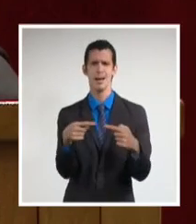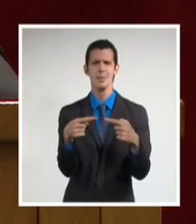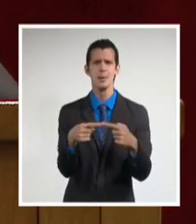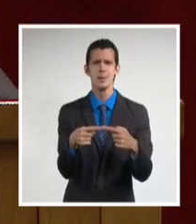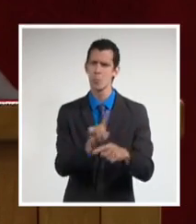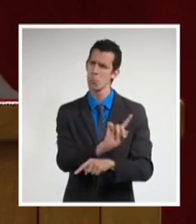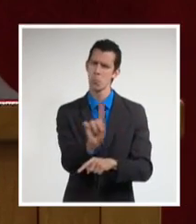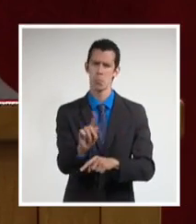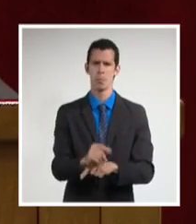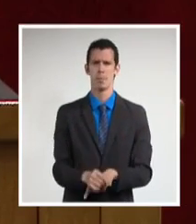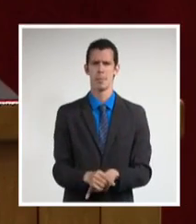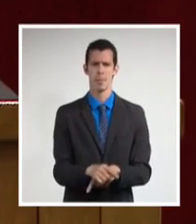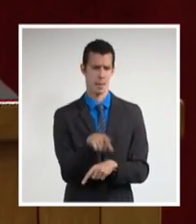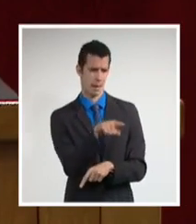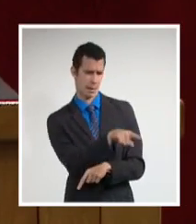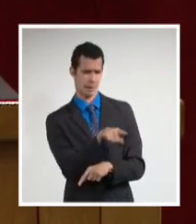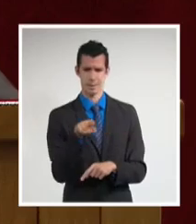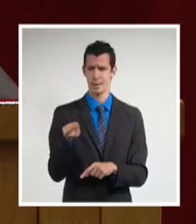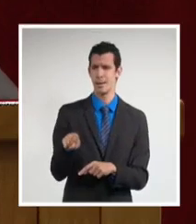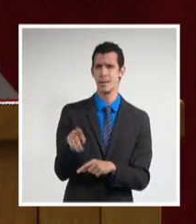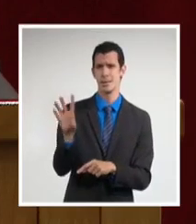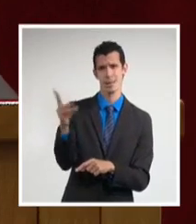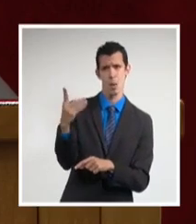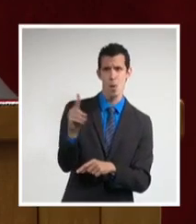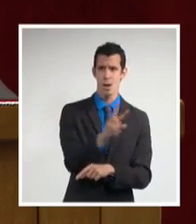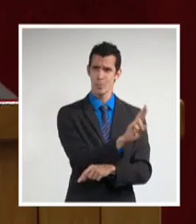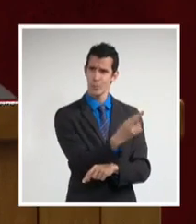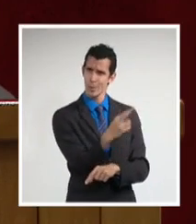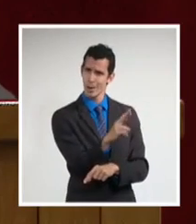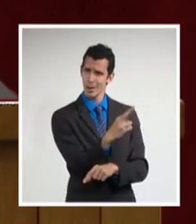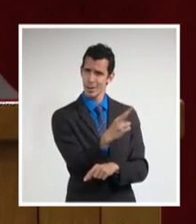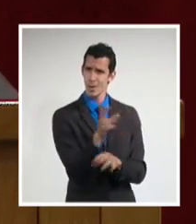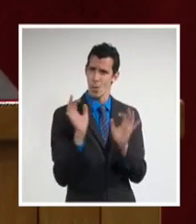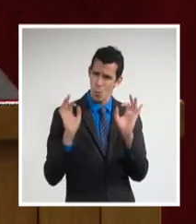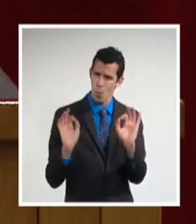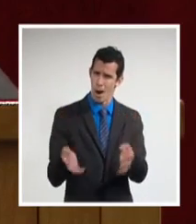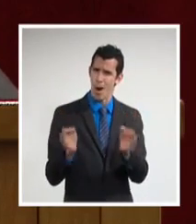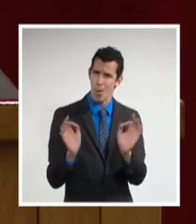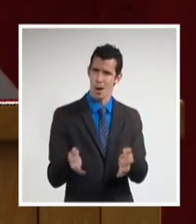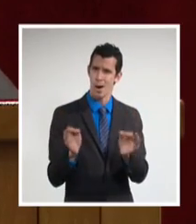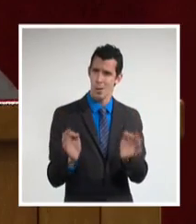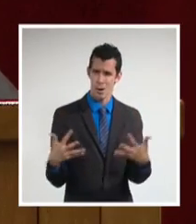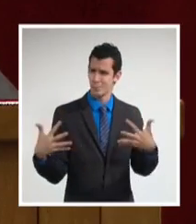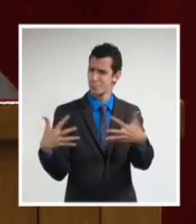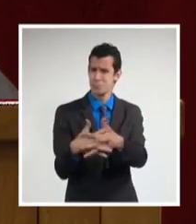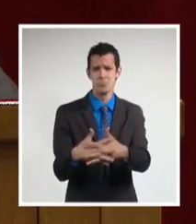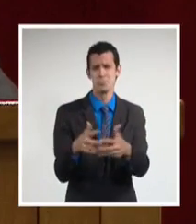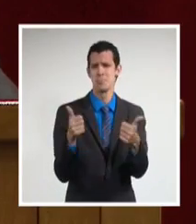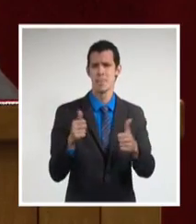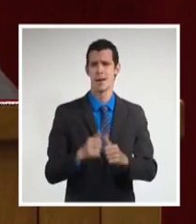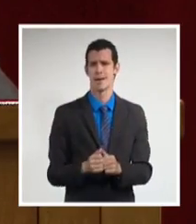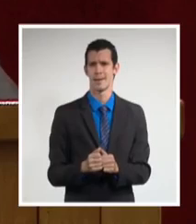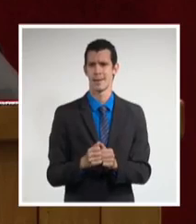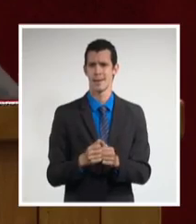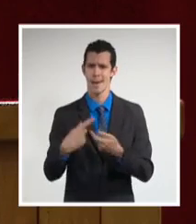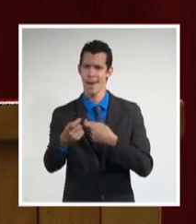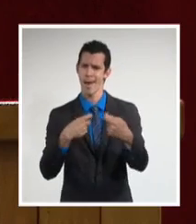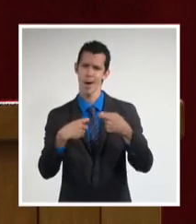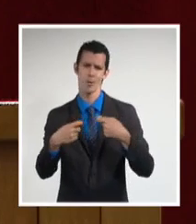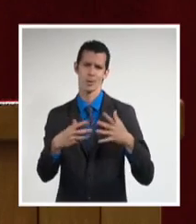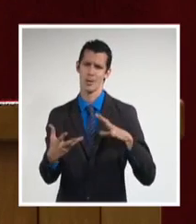el pluripartidismo como condición para acreditar la democracia. El general de ejército Raúl Castro Ruz